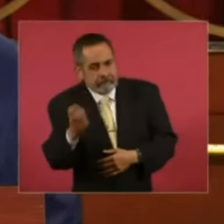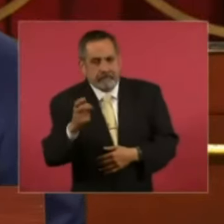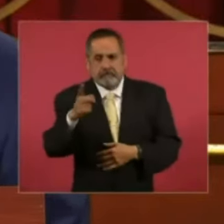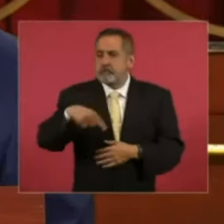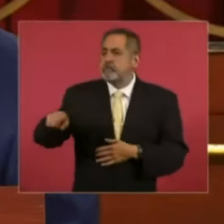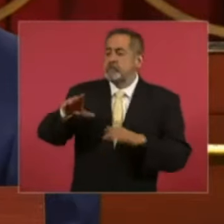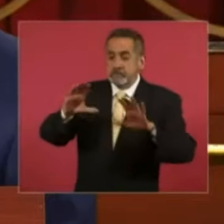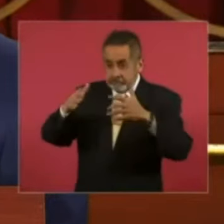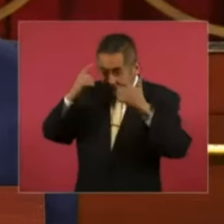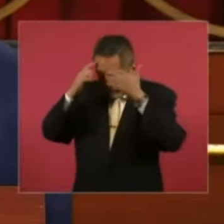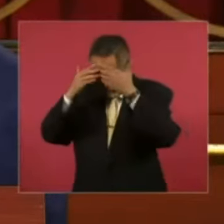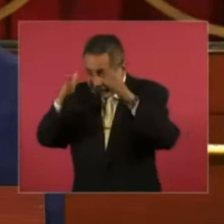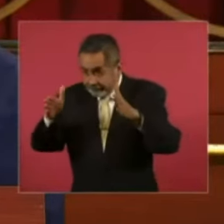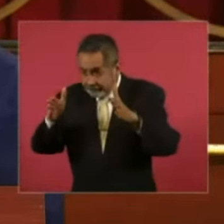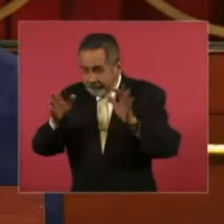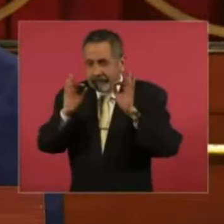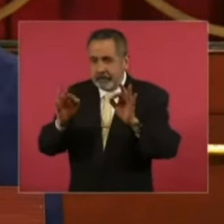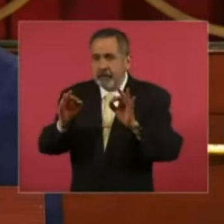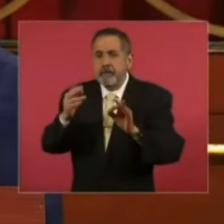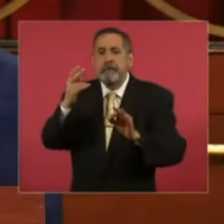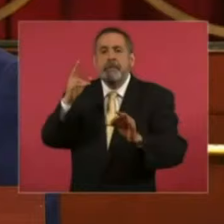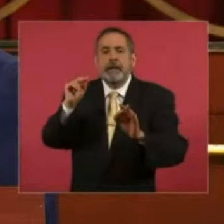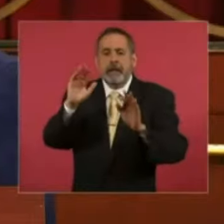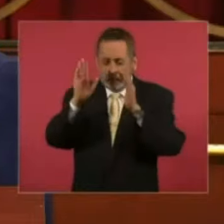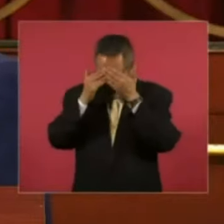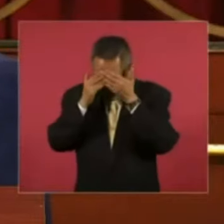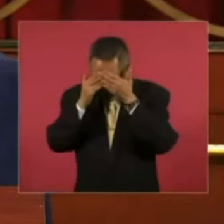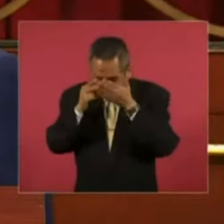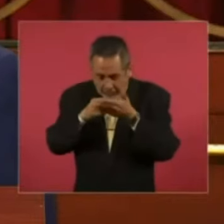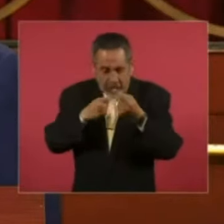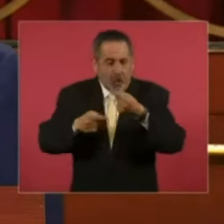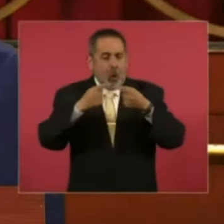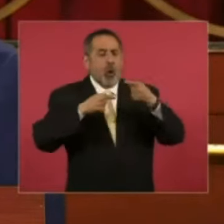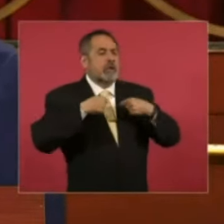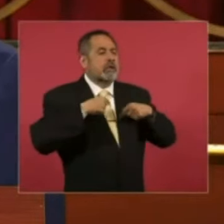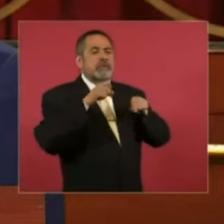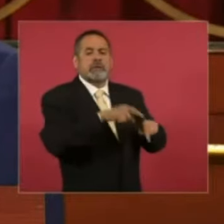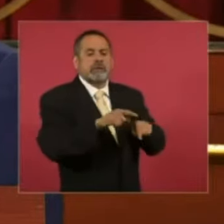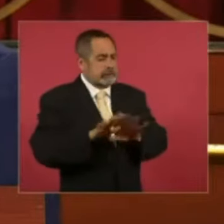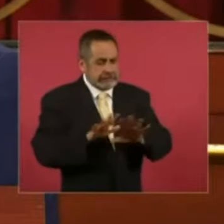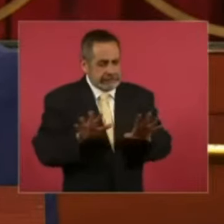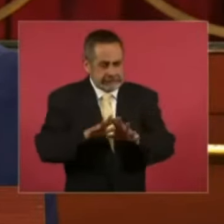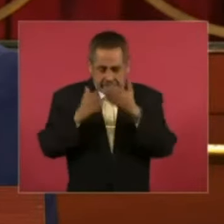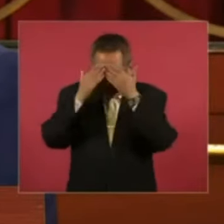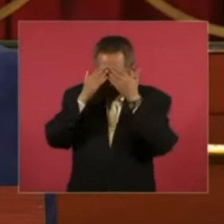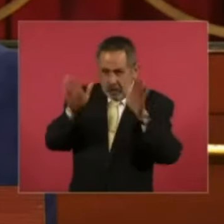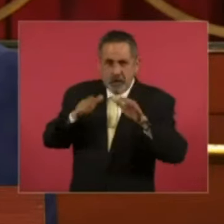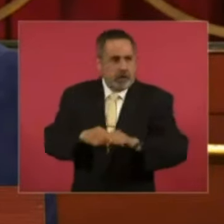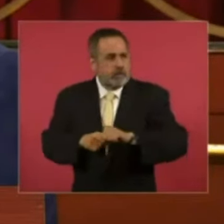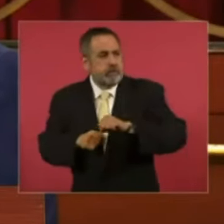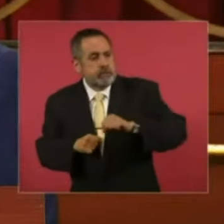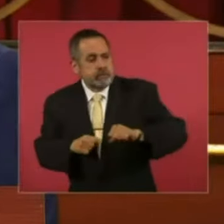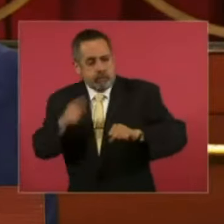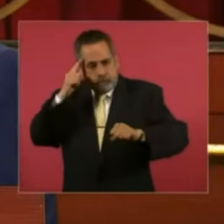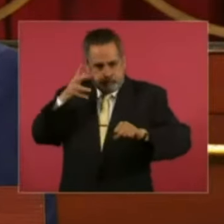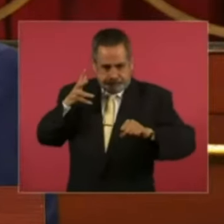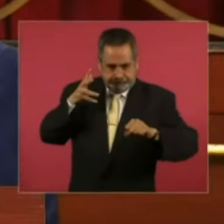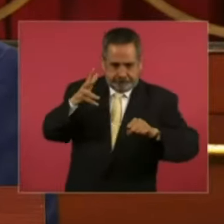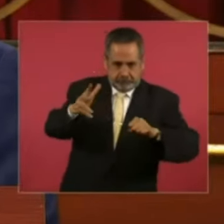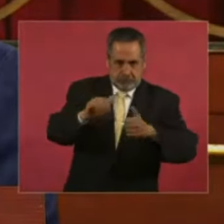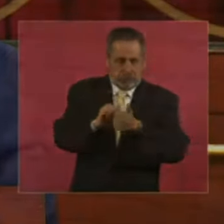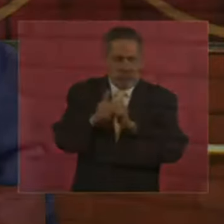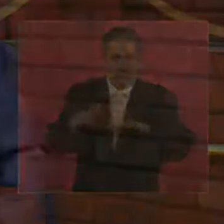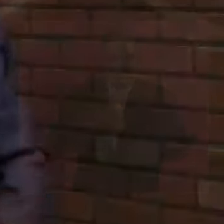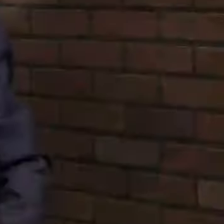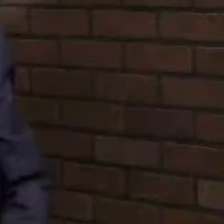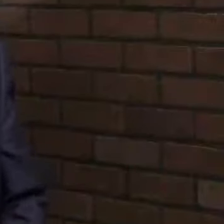Alejandro. Sí, sí. Bueno, por eso es que es más un testamento, Álvaro. Porque sí habla de